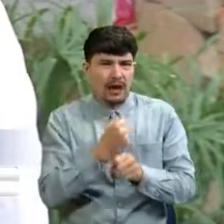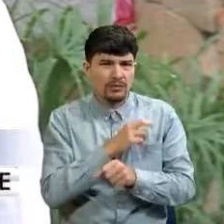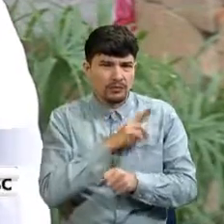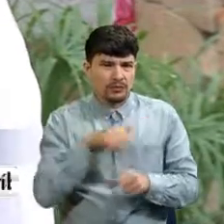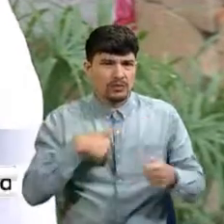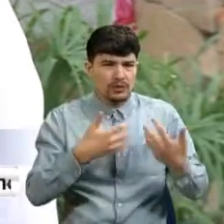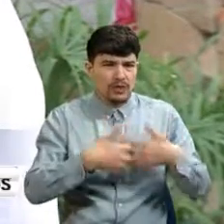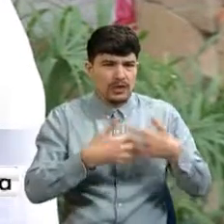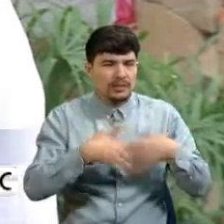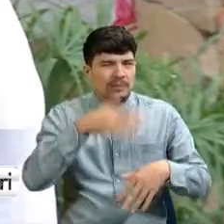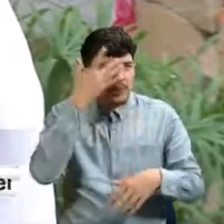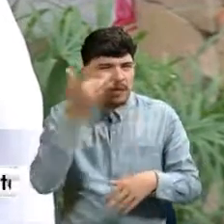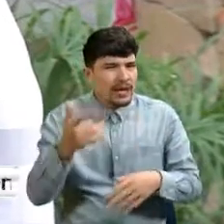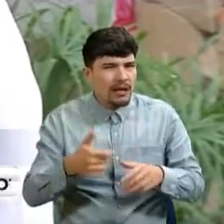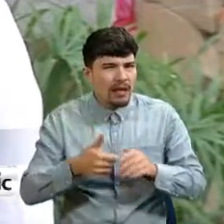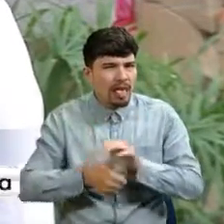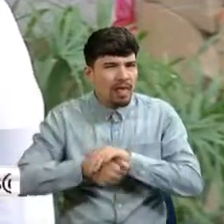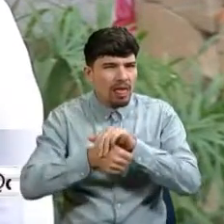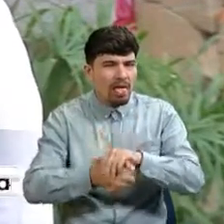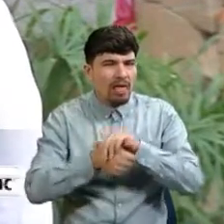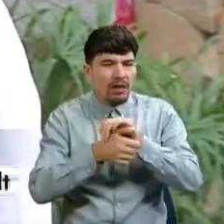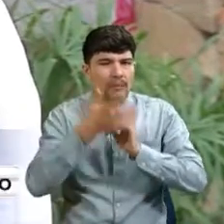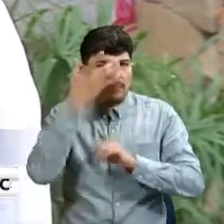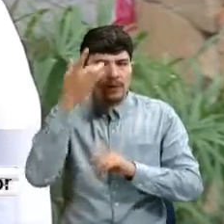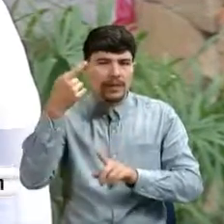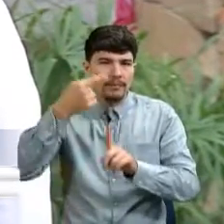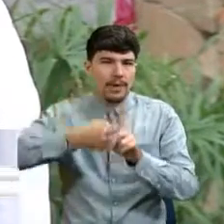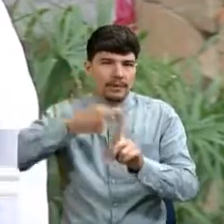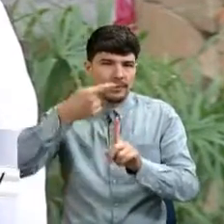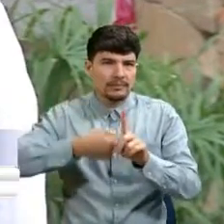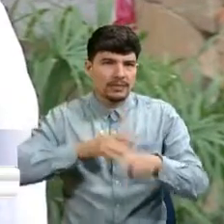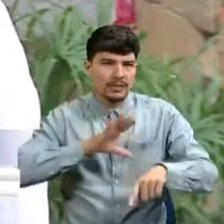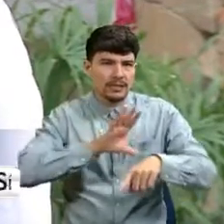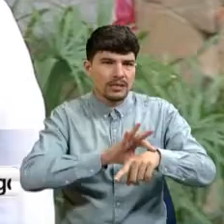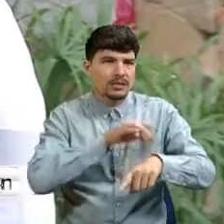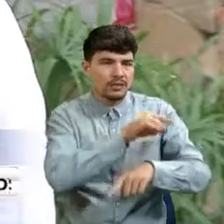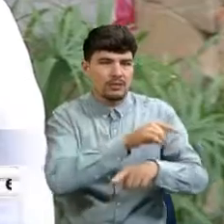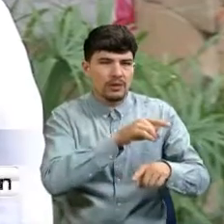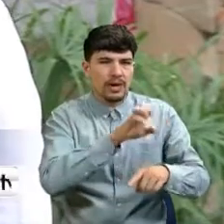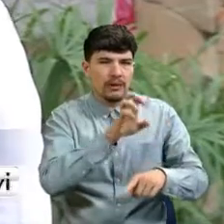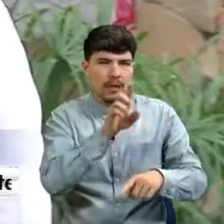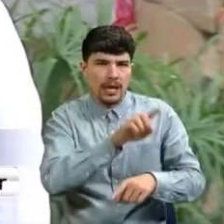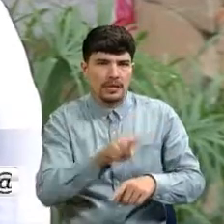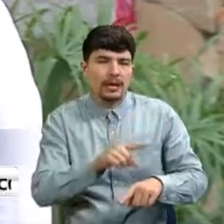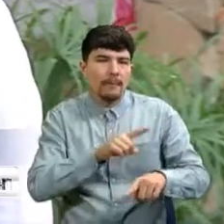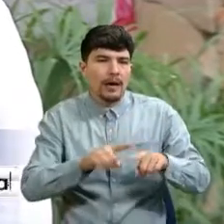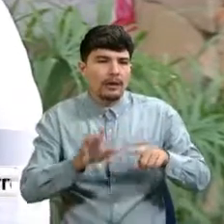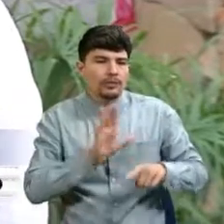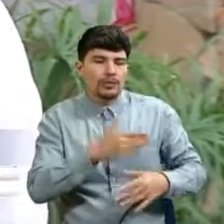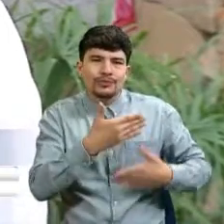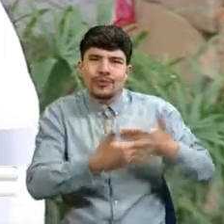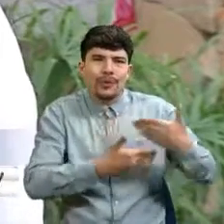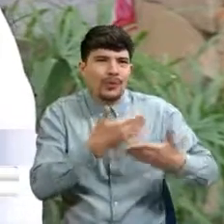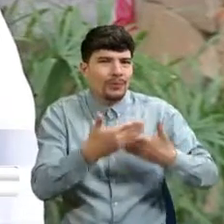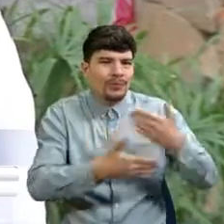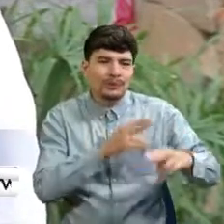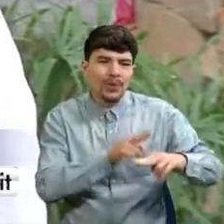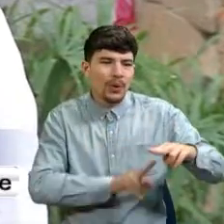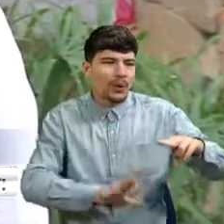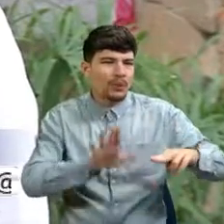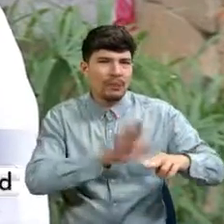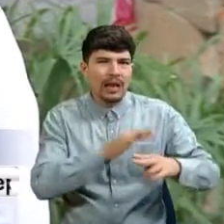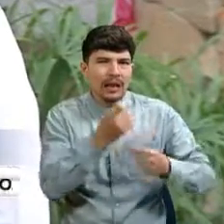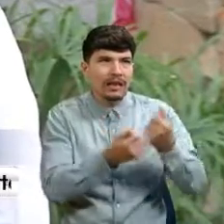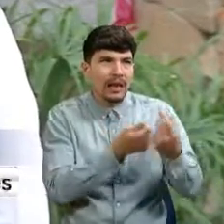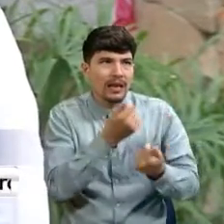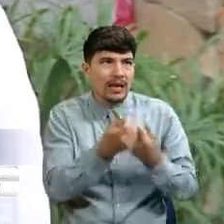porque pues por supuesto hay unos meses de cartera con la dps pero es el normal el normal ciclo del negocio